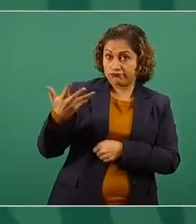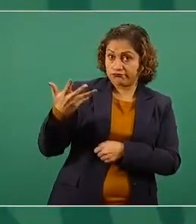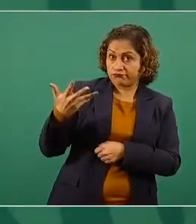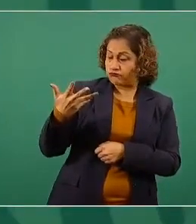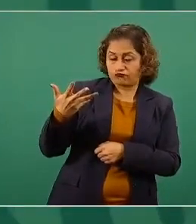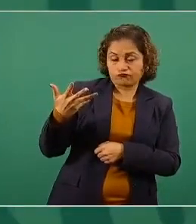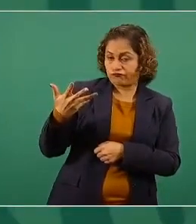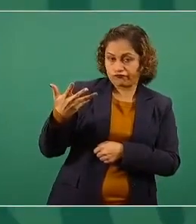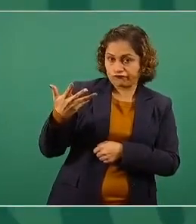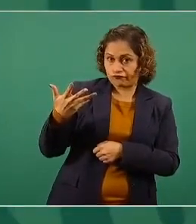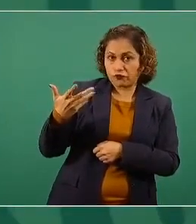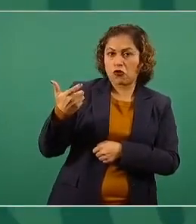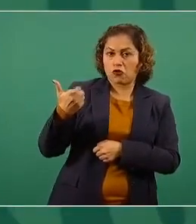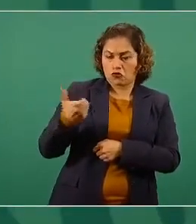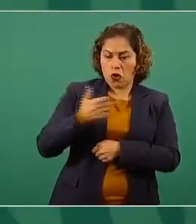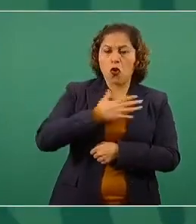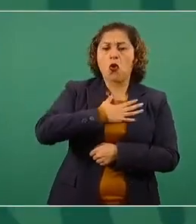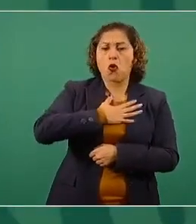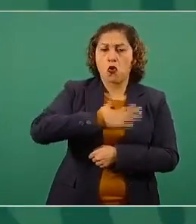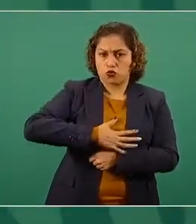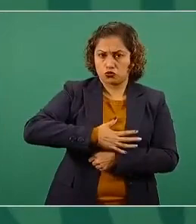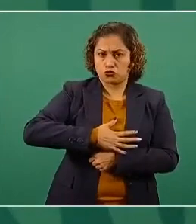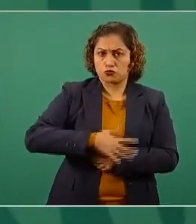vamos a decir, justo,